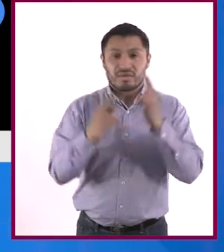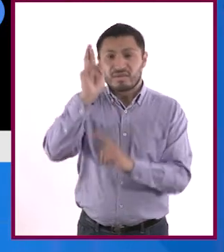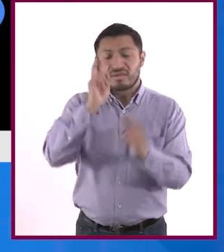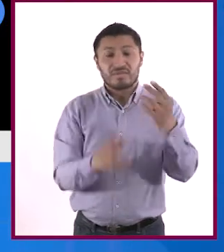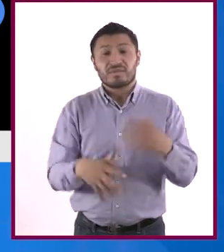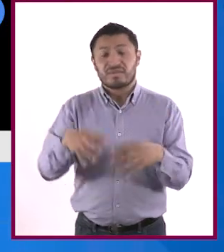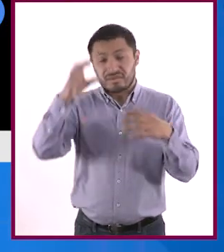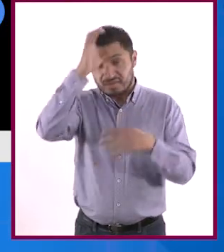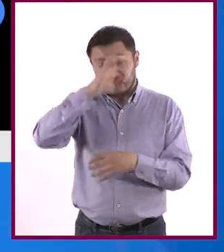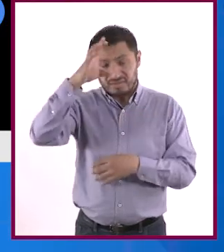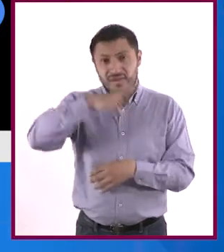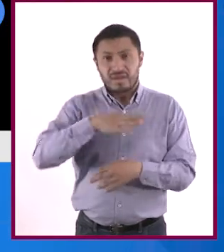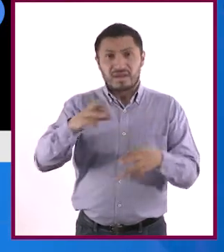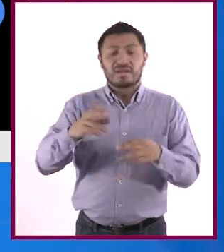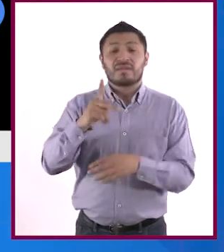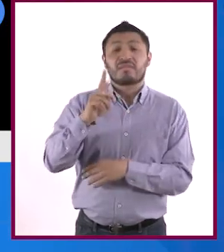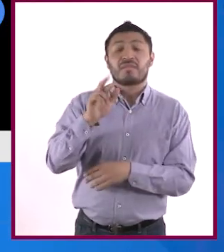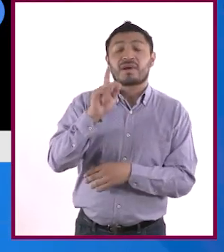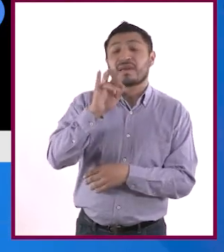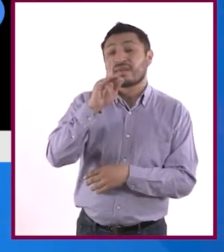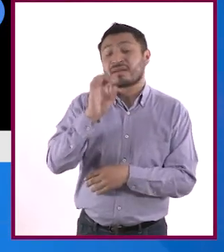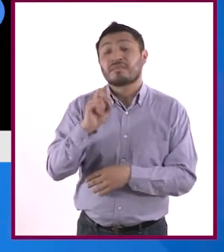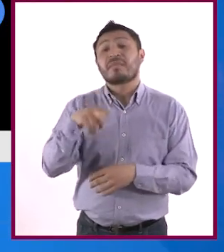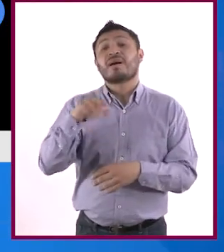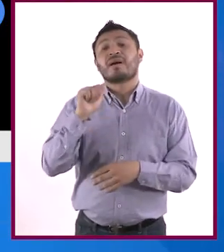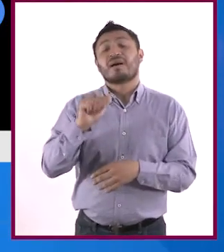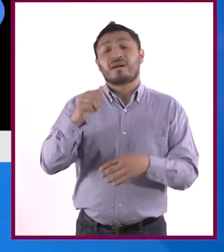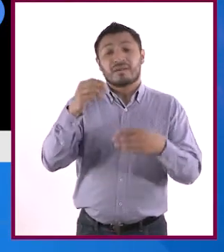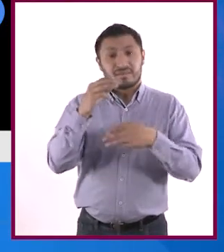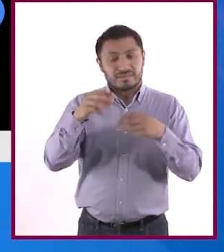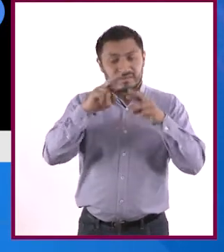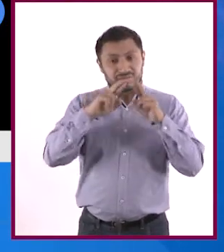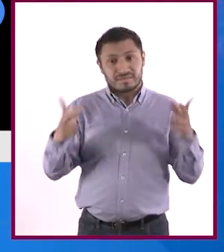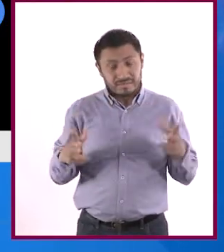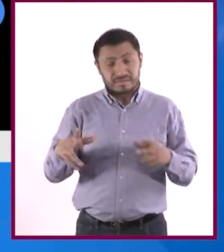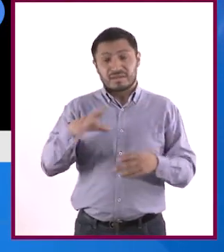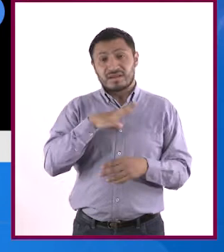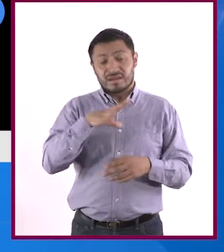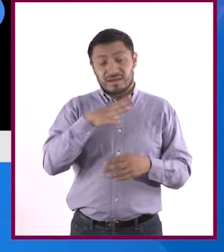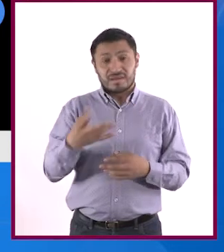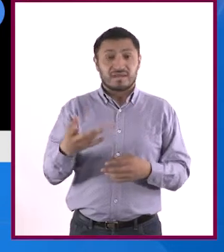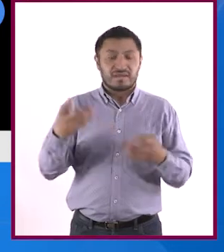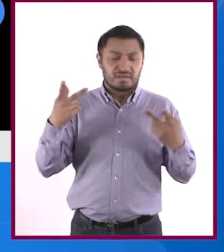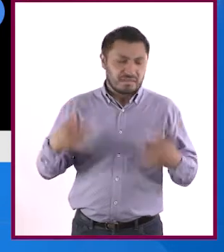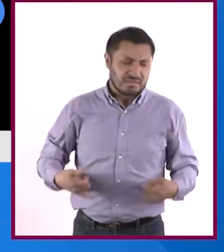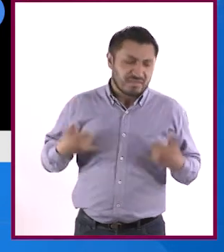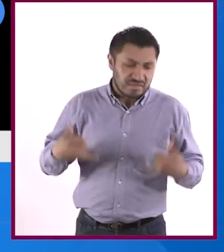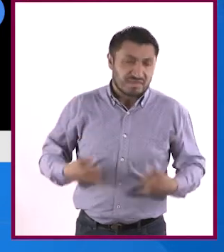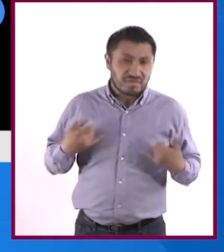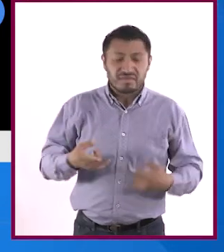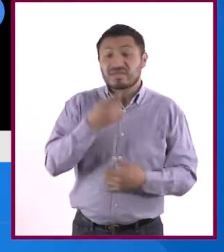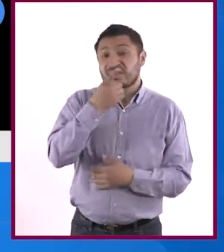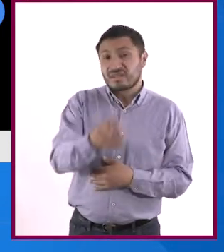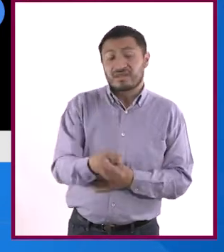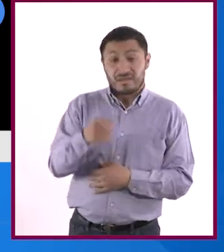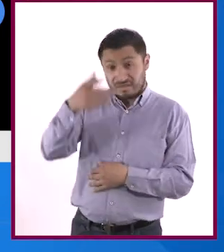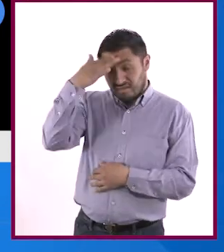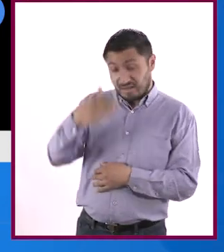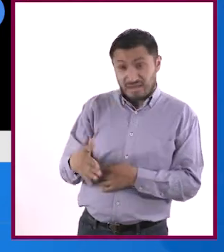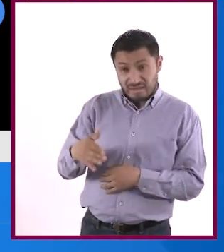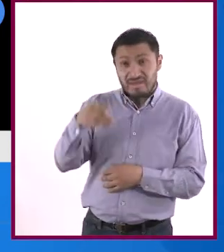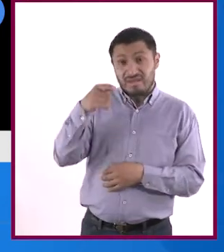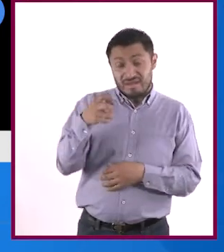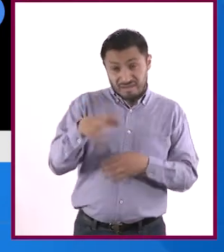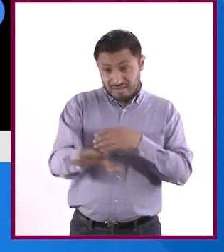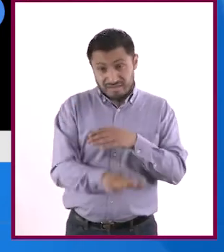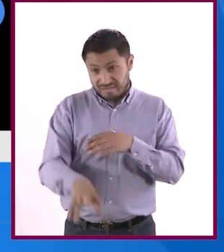ocurre una ruptura de paradigma y alguien llega, Kuhn dice que son normalmente los científicos más jóvenes, y dice, ¿sabes qué? Esta